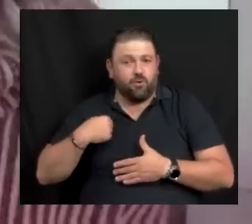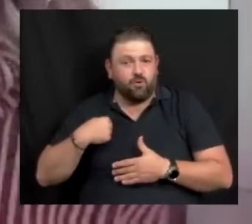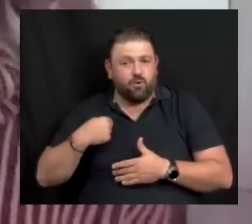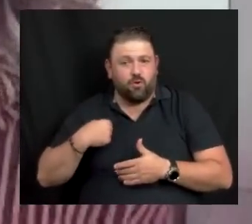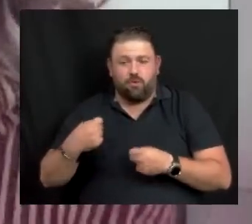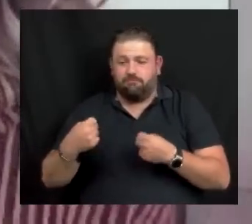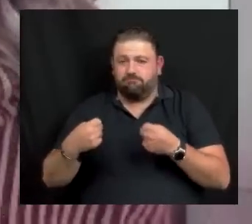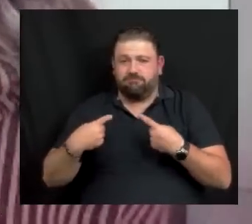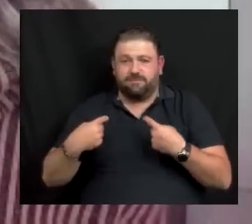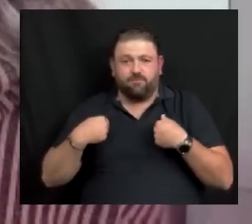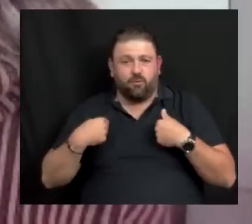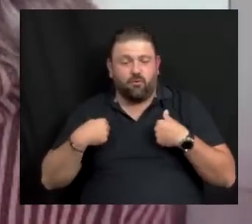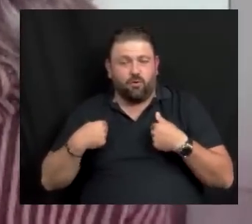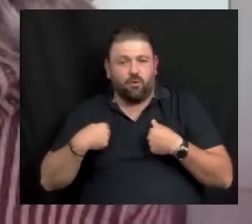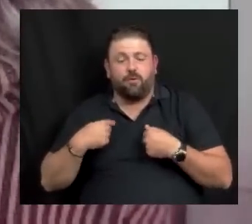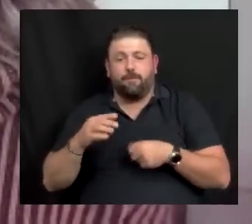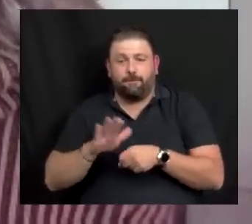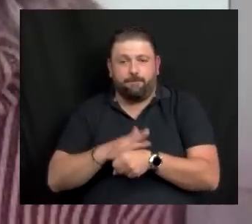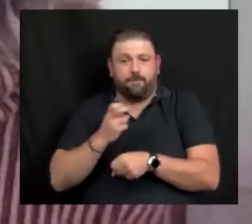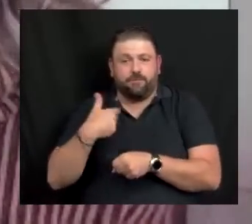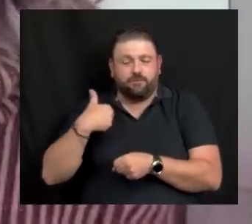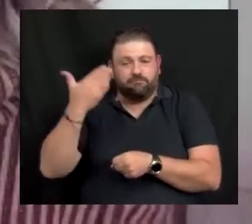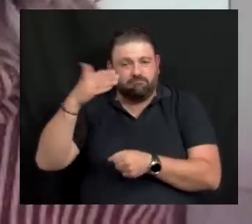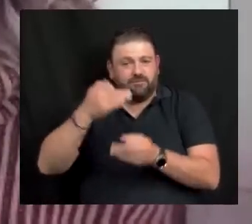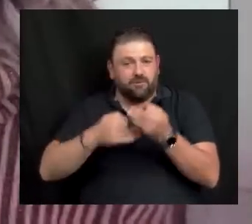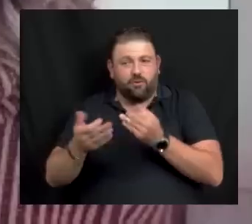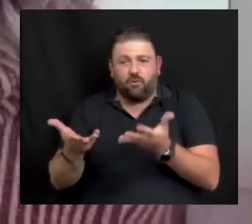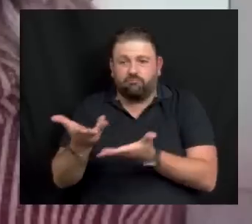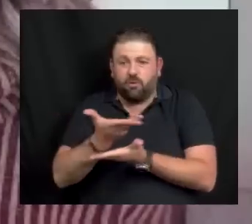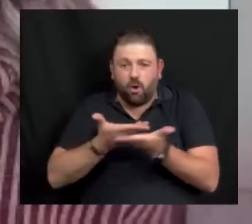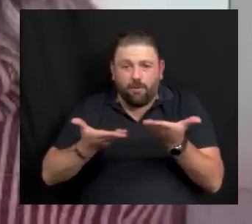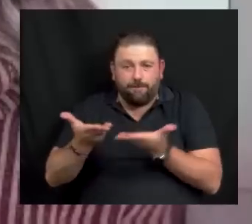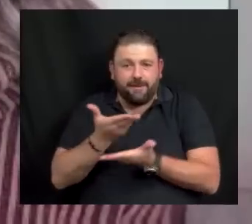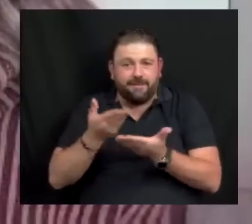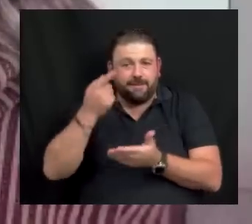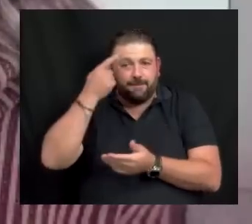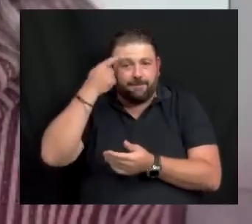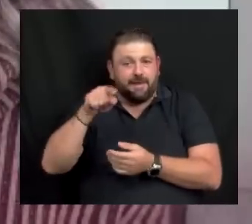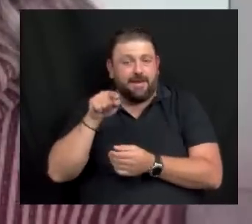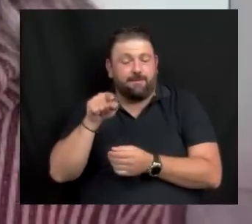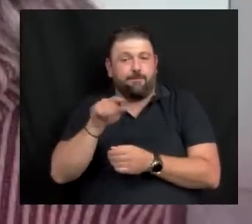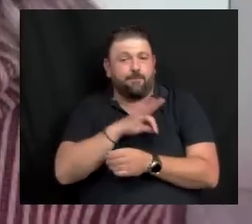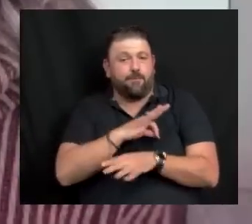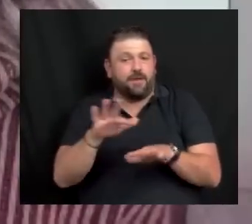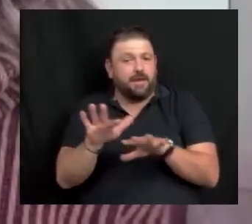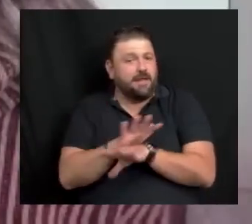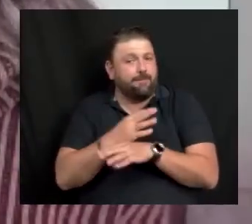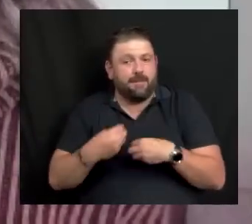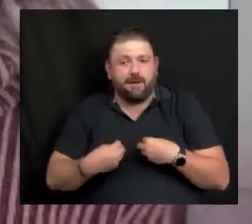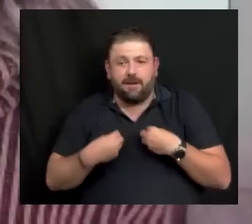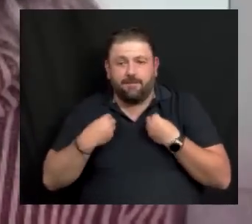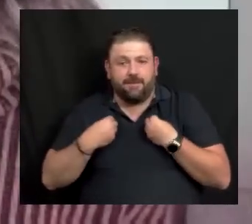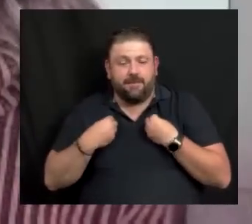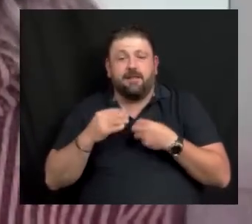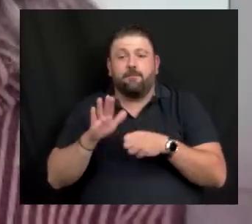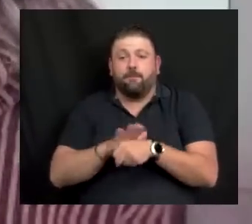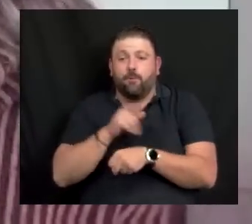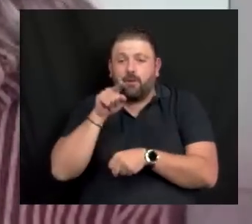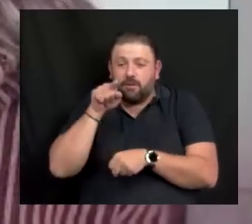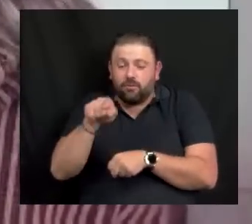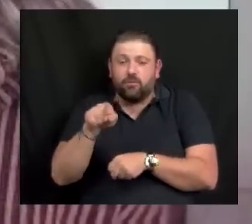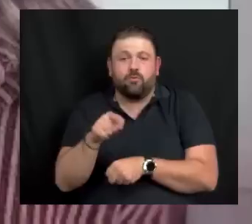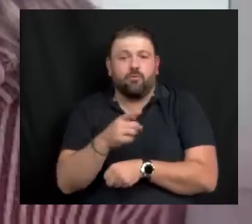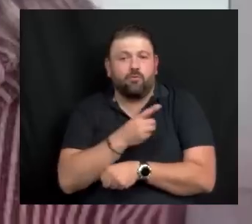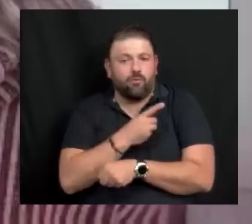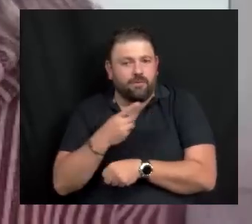estás compartiendo y le estás diciendo que sí puede cambiar la vida. Entonces, si está creyendo en ti, está diciéndote por dentro, tú dime